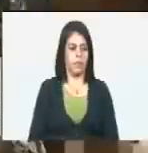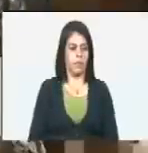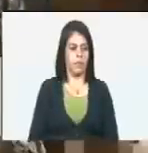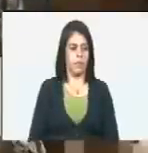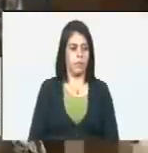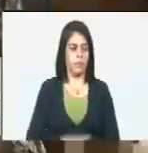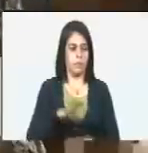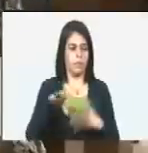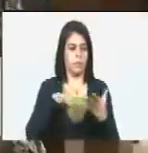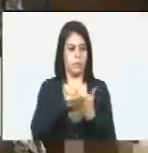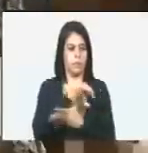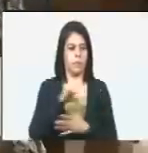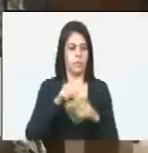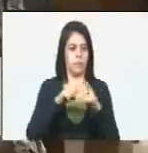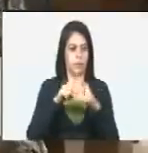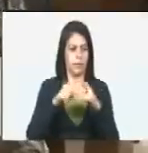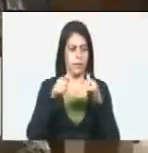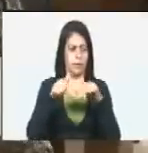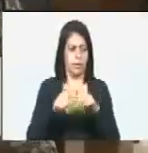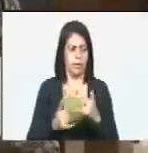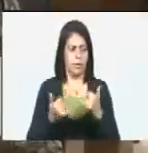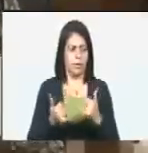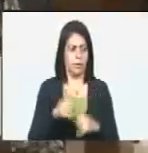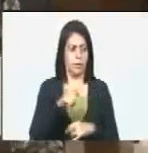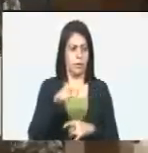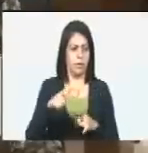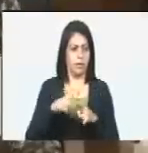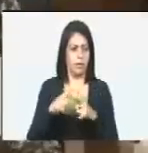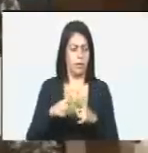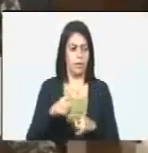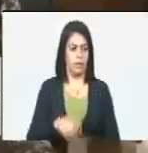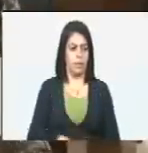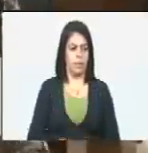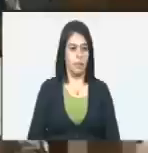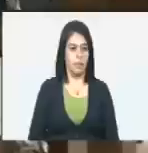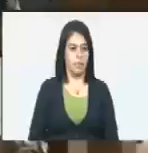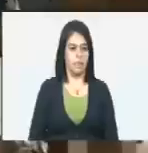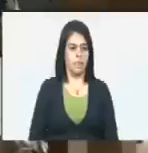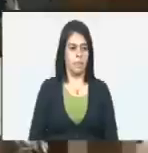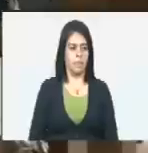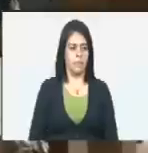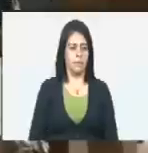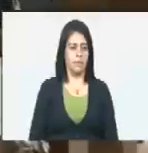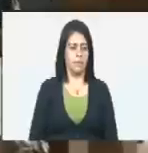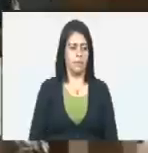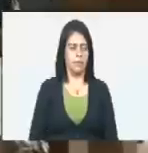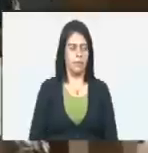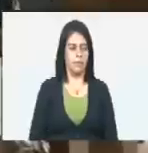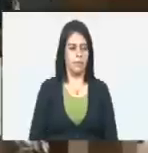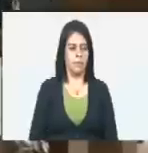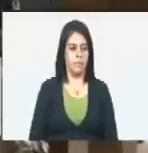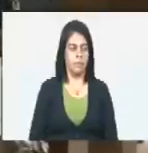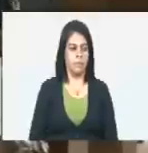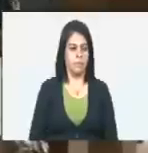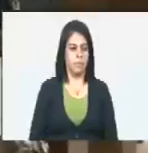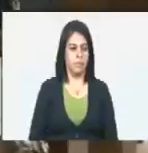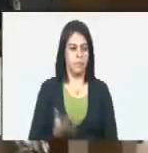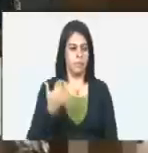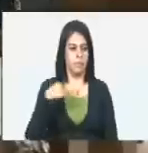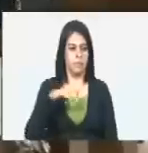por supuesto, de las inversiones petroleras, entre otros. Mientras escuchaba,